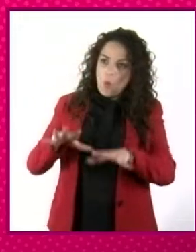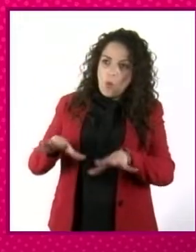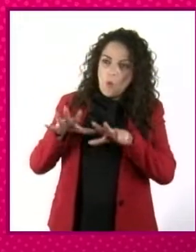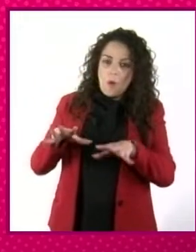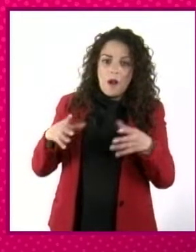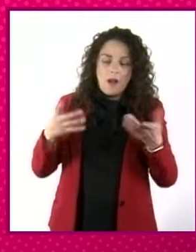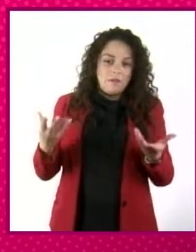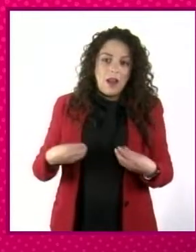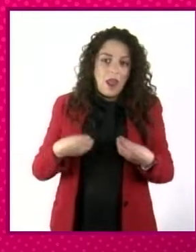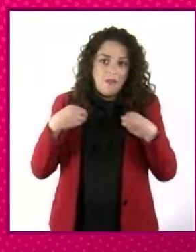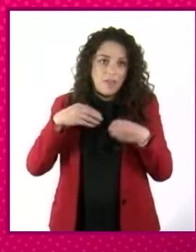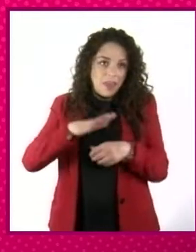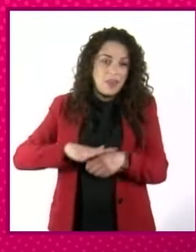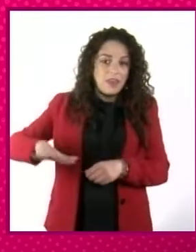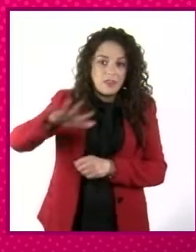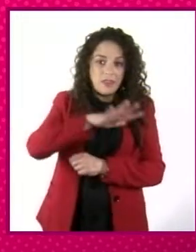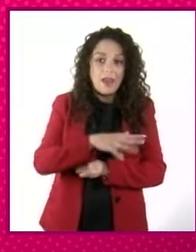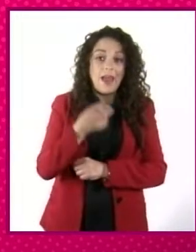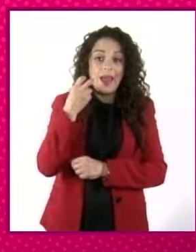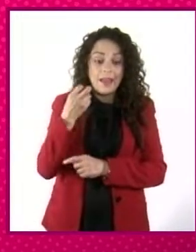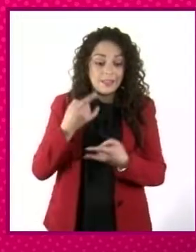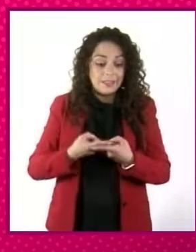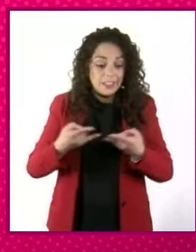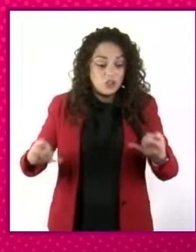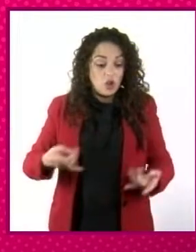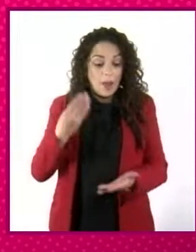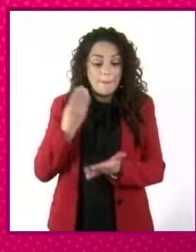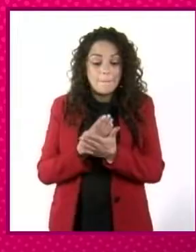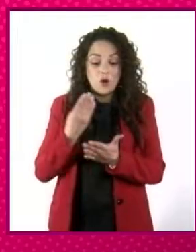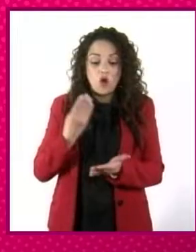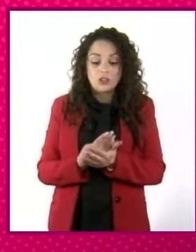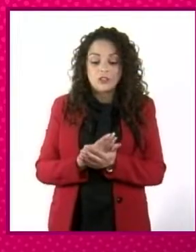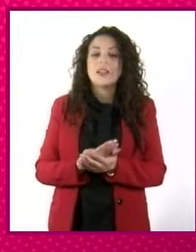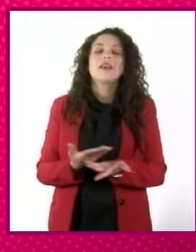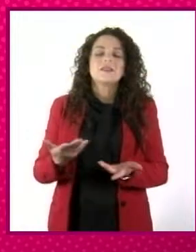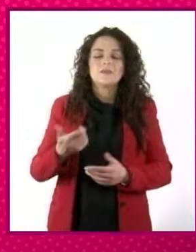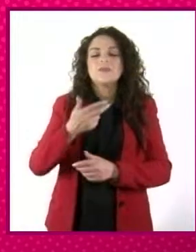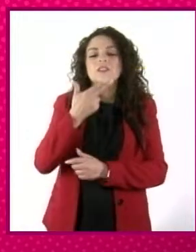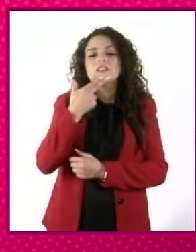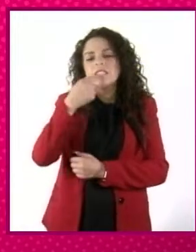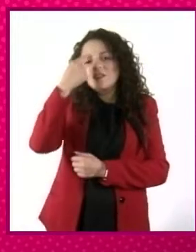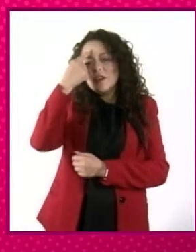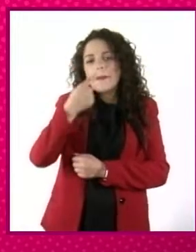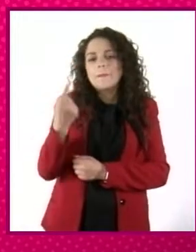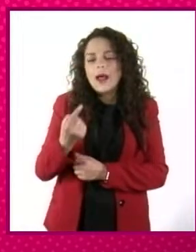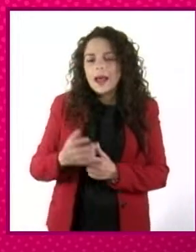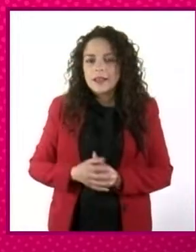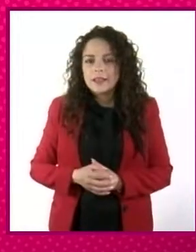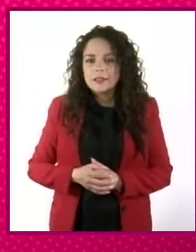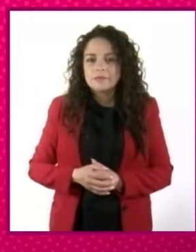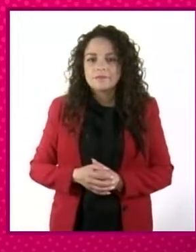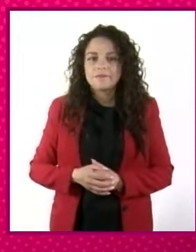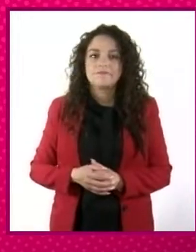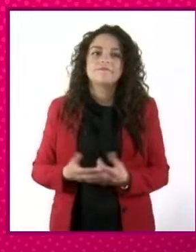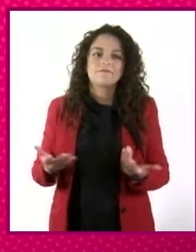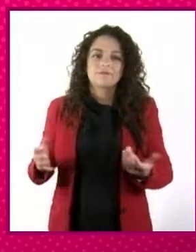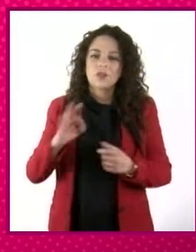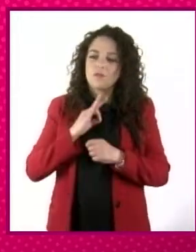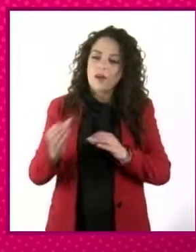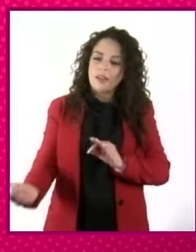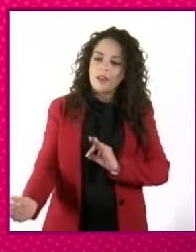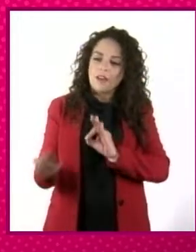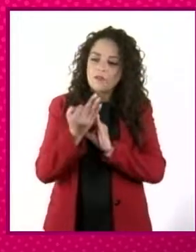Entonces, esta historia didáctica, esta historia de bronce, sirve de alguna manera para acercarse al